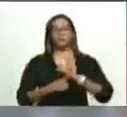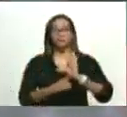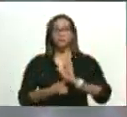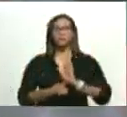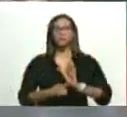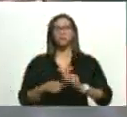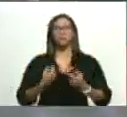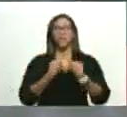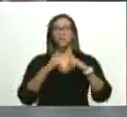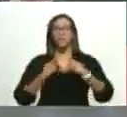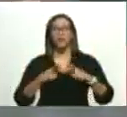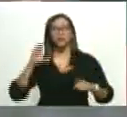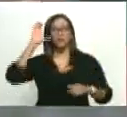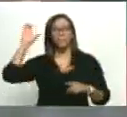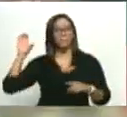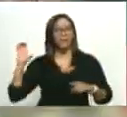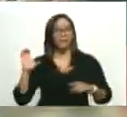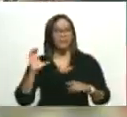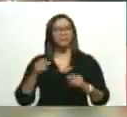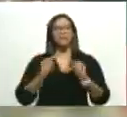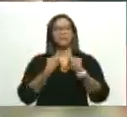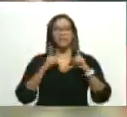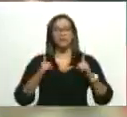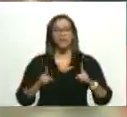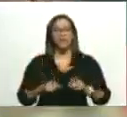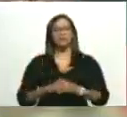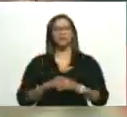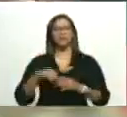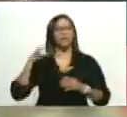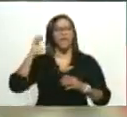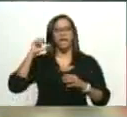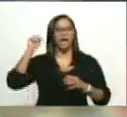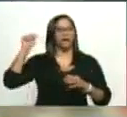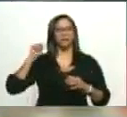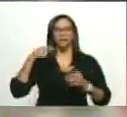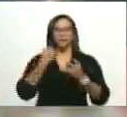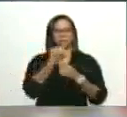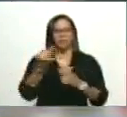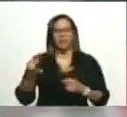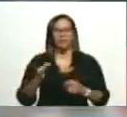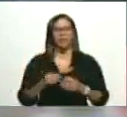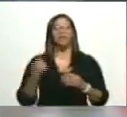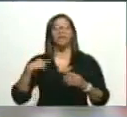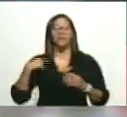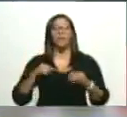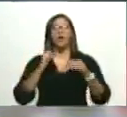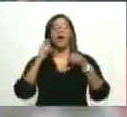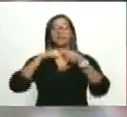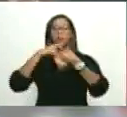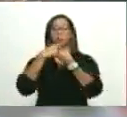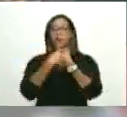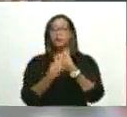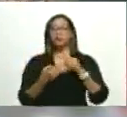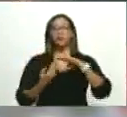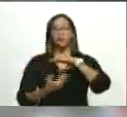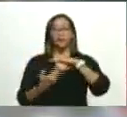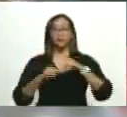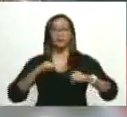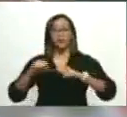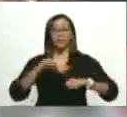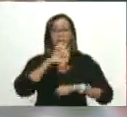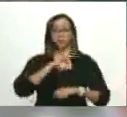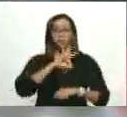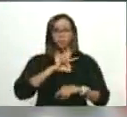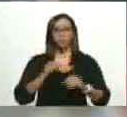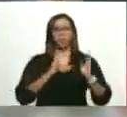Hay representantes de distintos países, de distintos continentes. Tenemos además articulaciones, plataformas de movimientos sociales y de